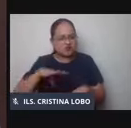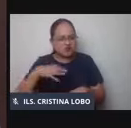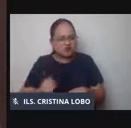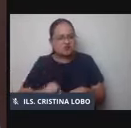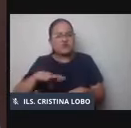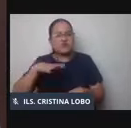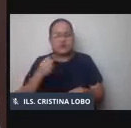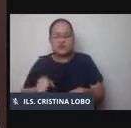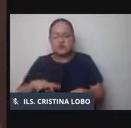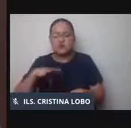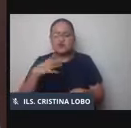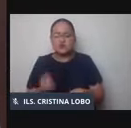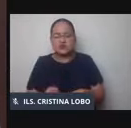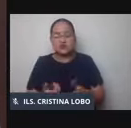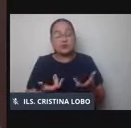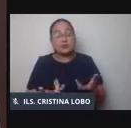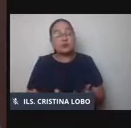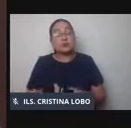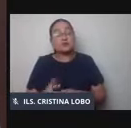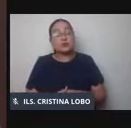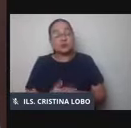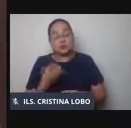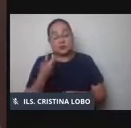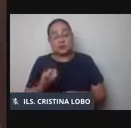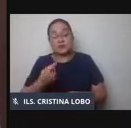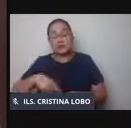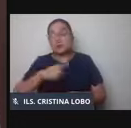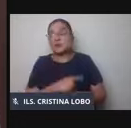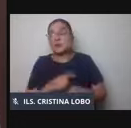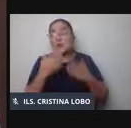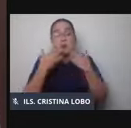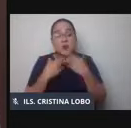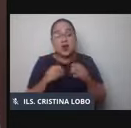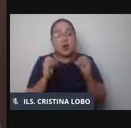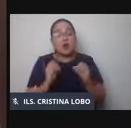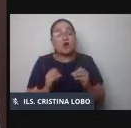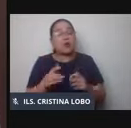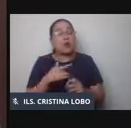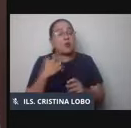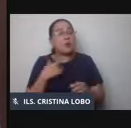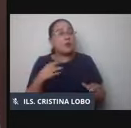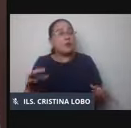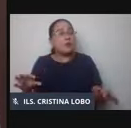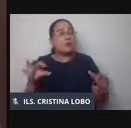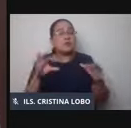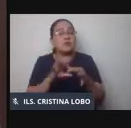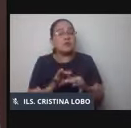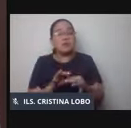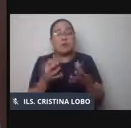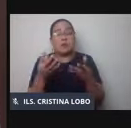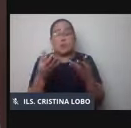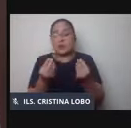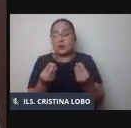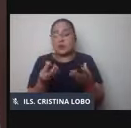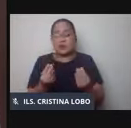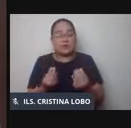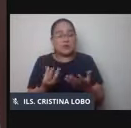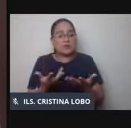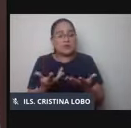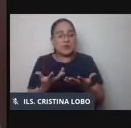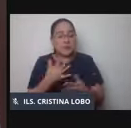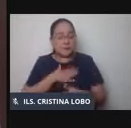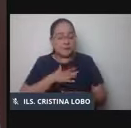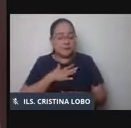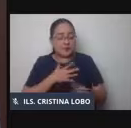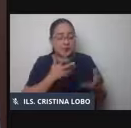entonces carecemos o nos invalidamos y justificamos muchos de nuestros actos, ya